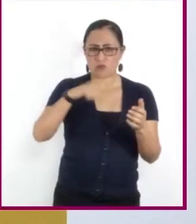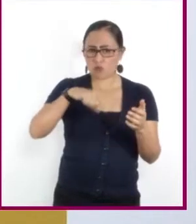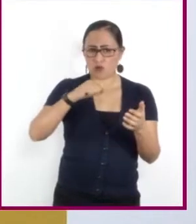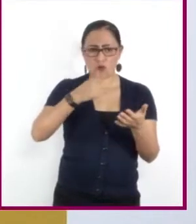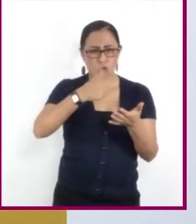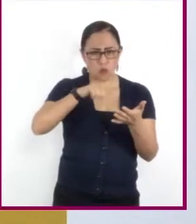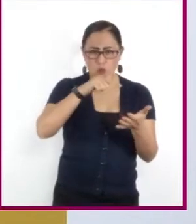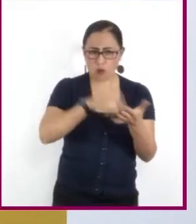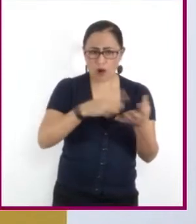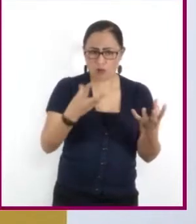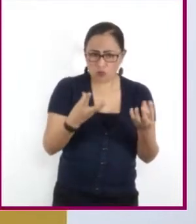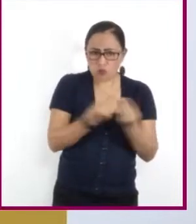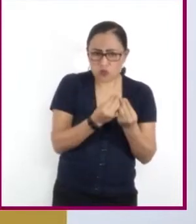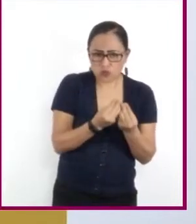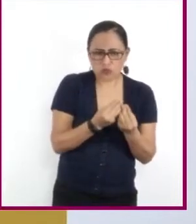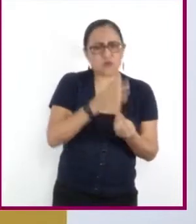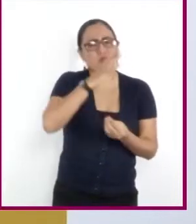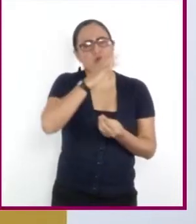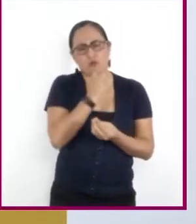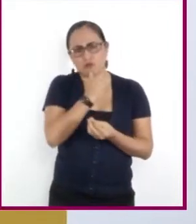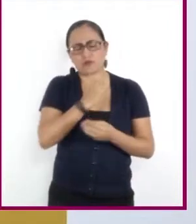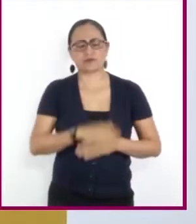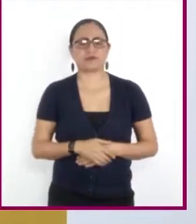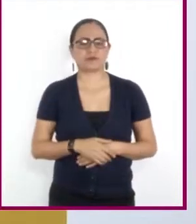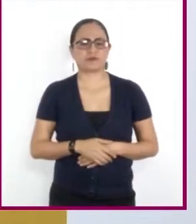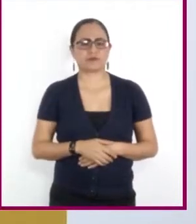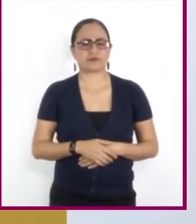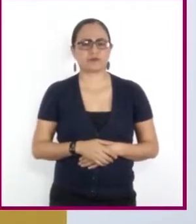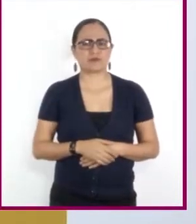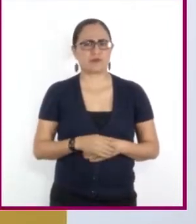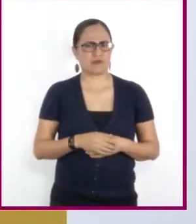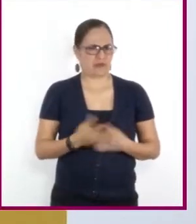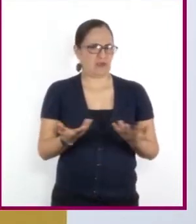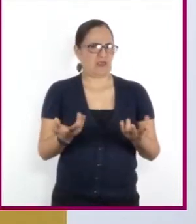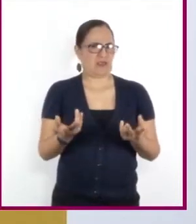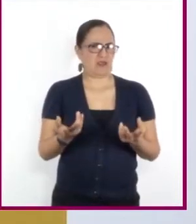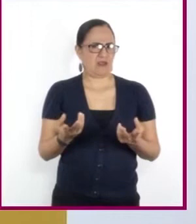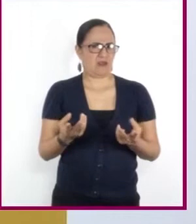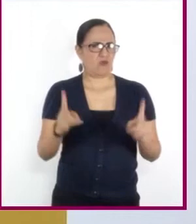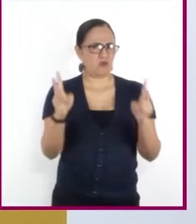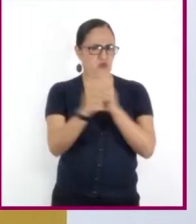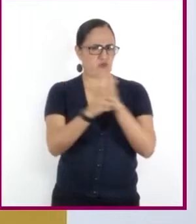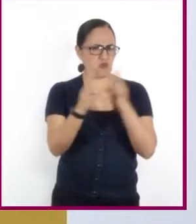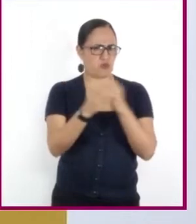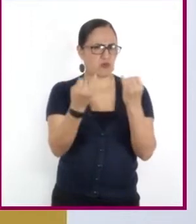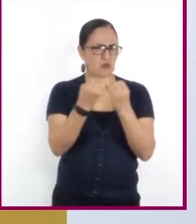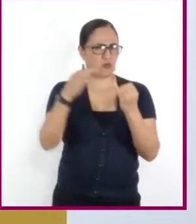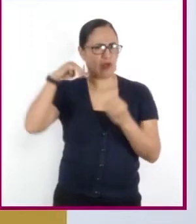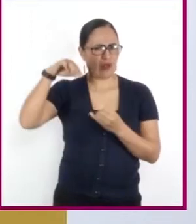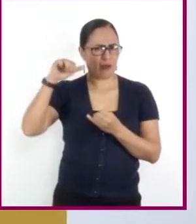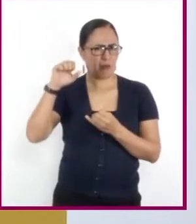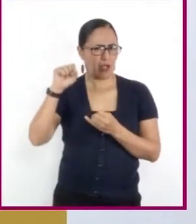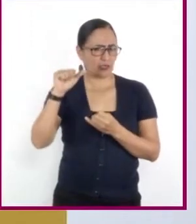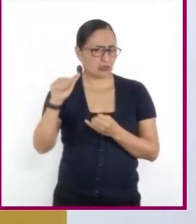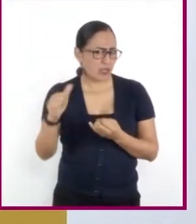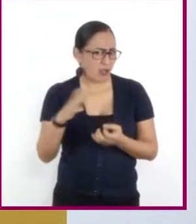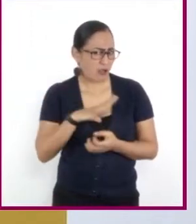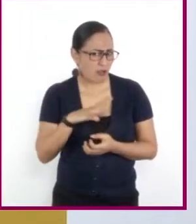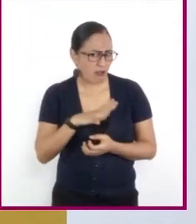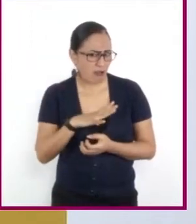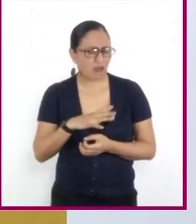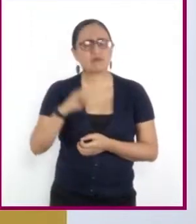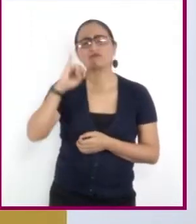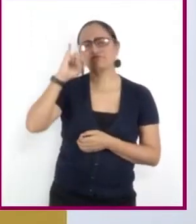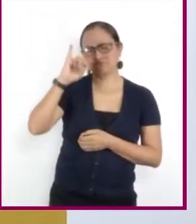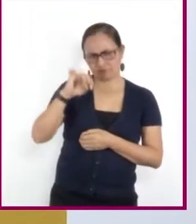tiempo. Entonces, ¿también es posible que tenga masa? Claro, el aire también tiene masa. Sin